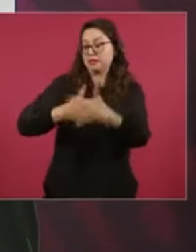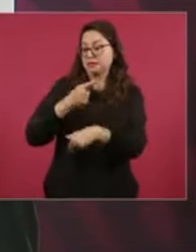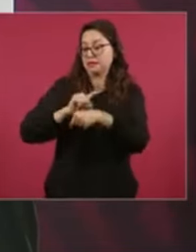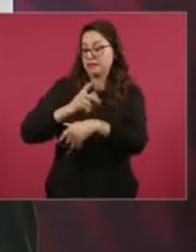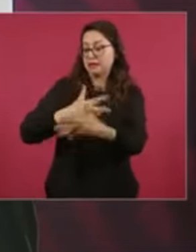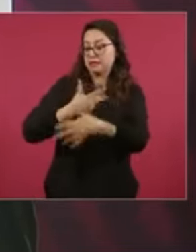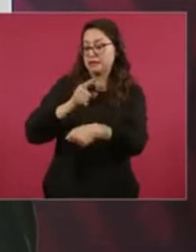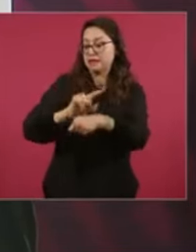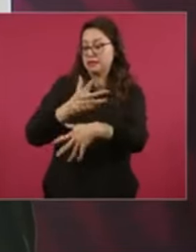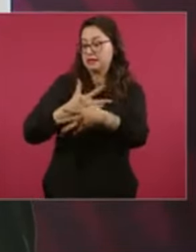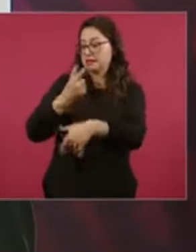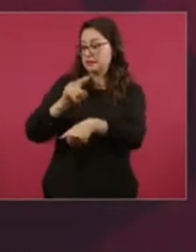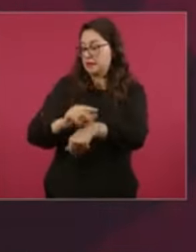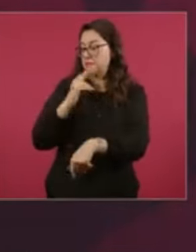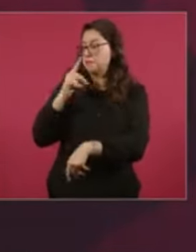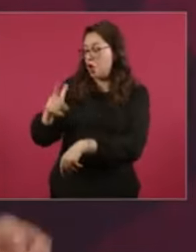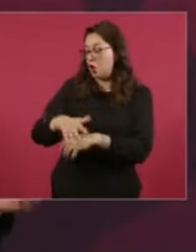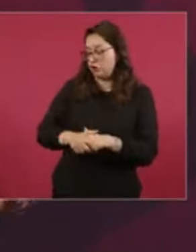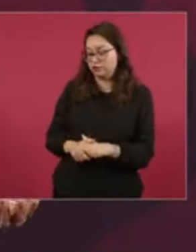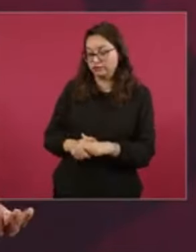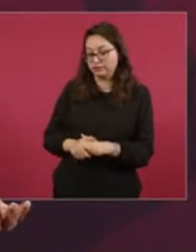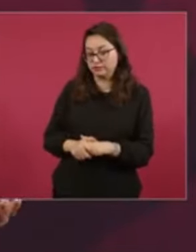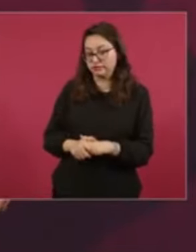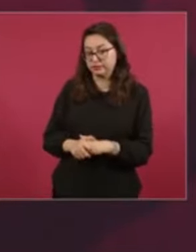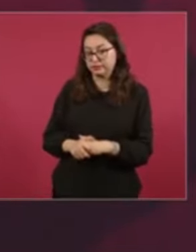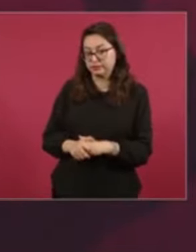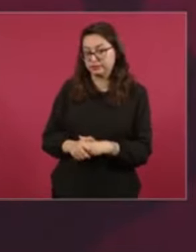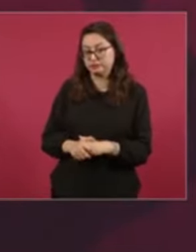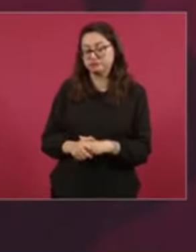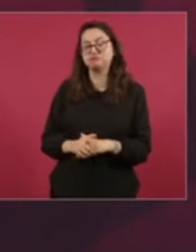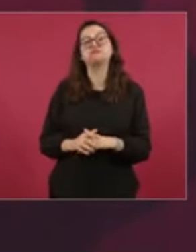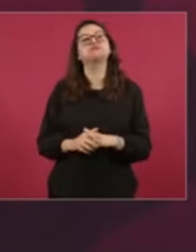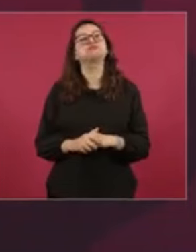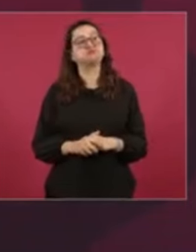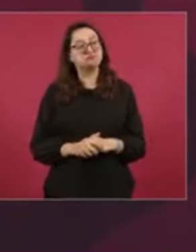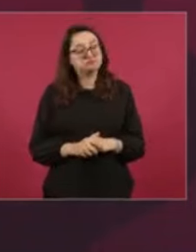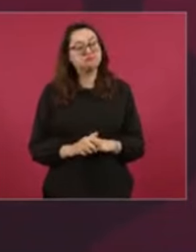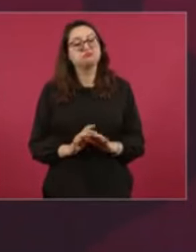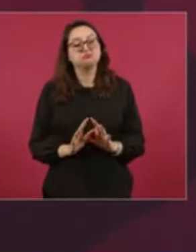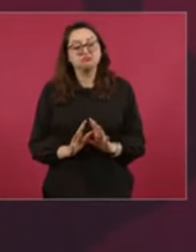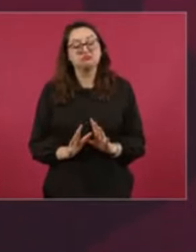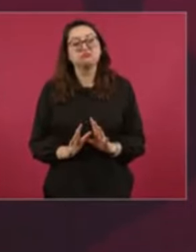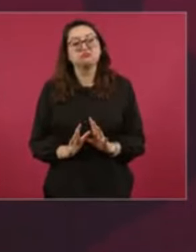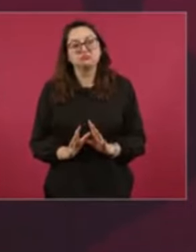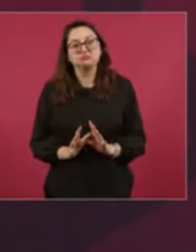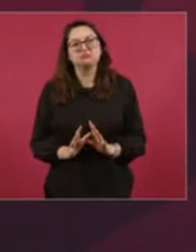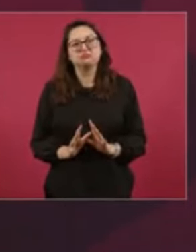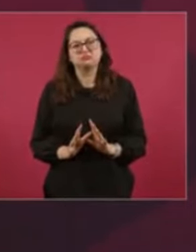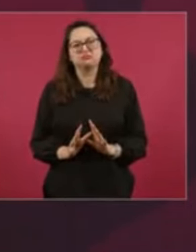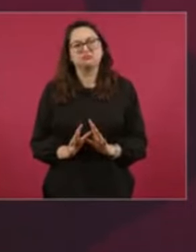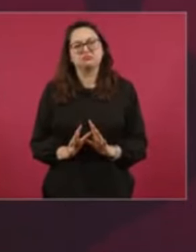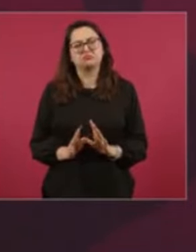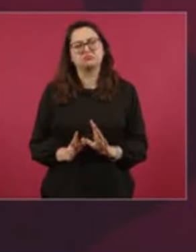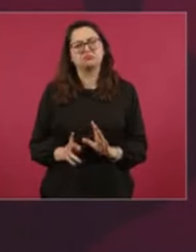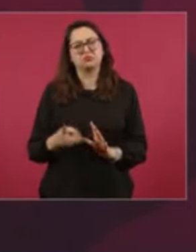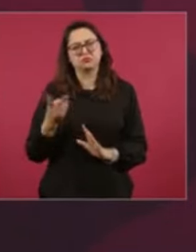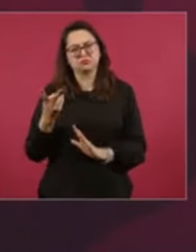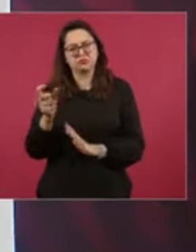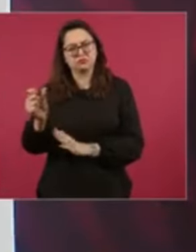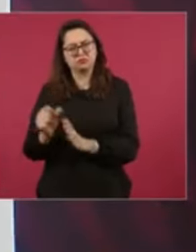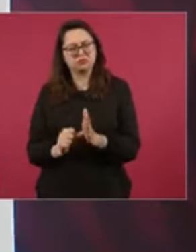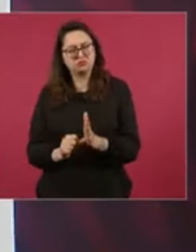que se les estará entregando a cada adulto mayor, o 24 mil pesos a una pareja de adulto mayor.